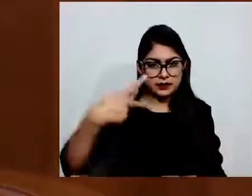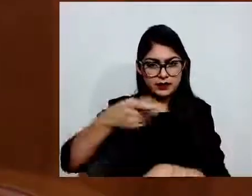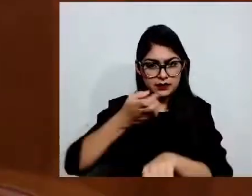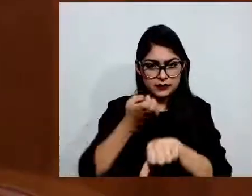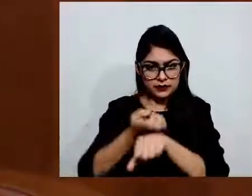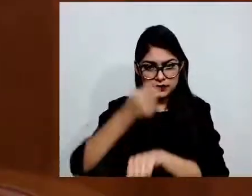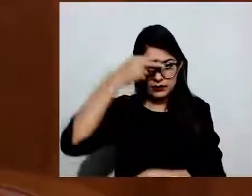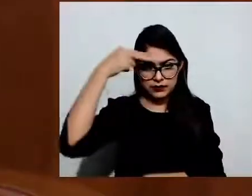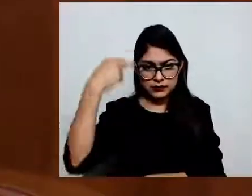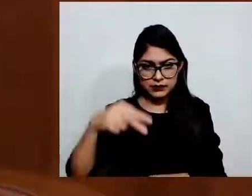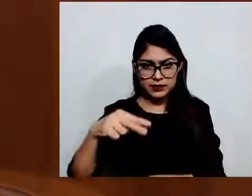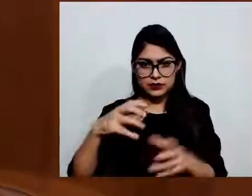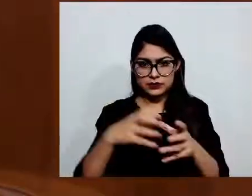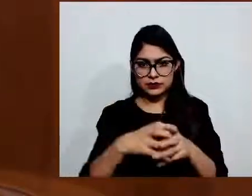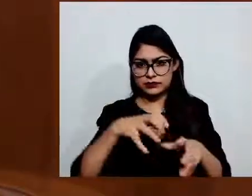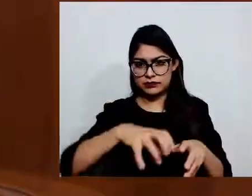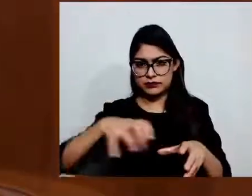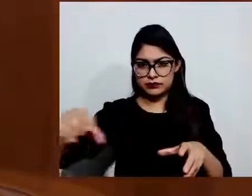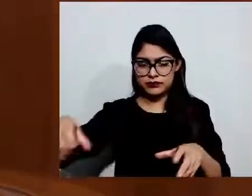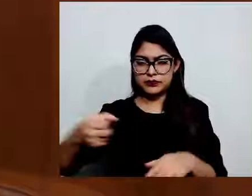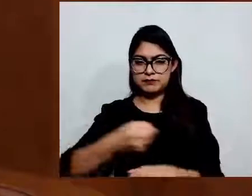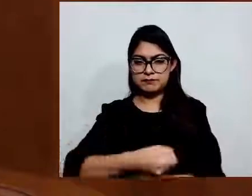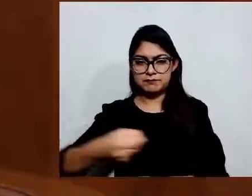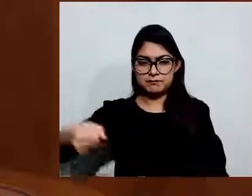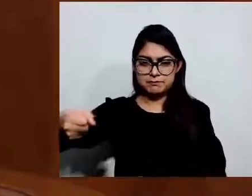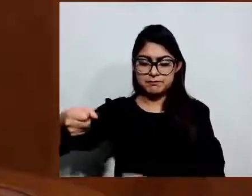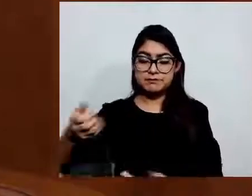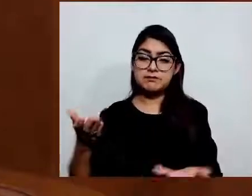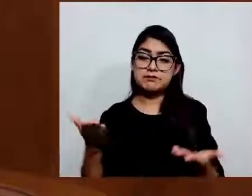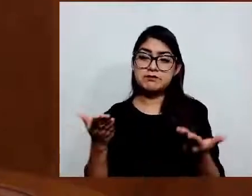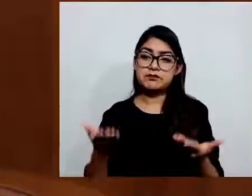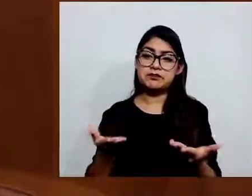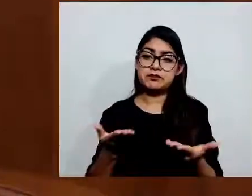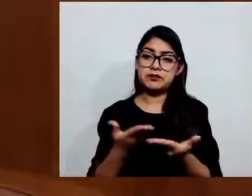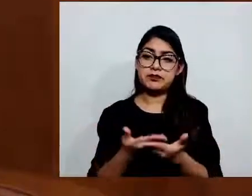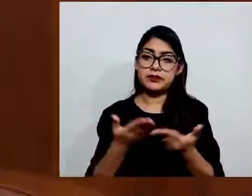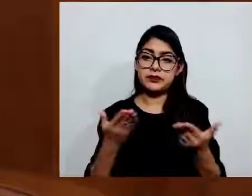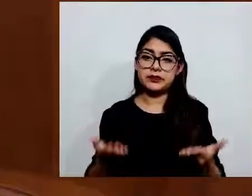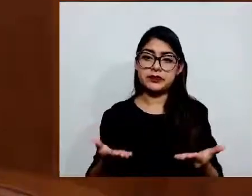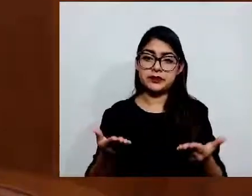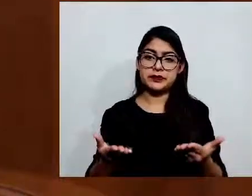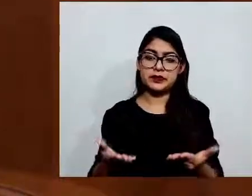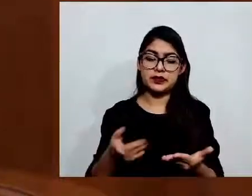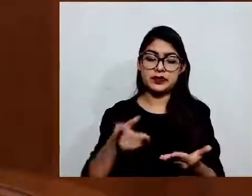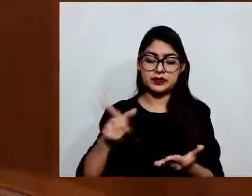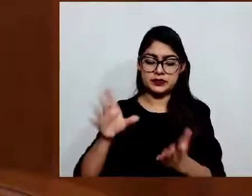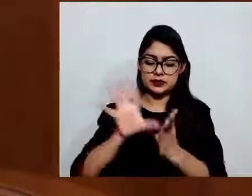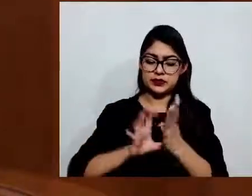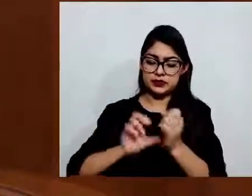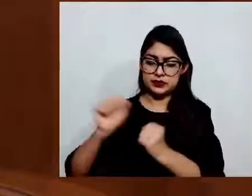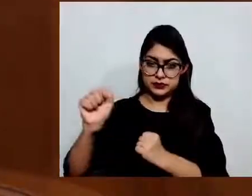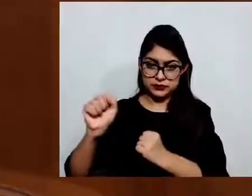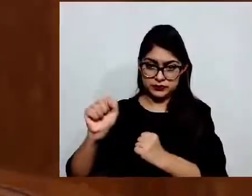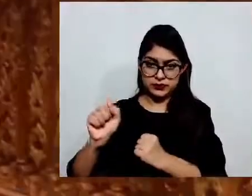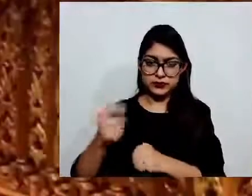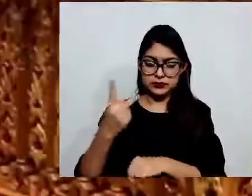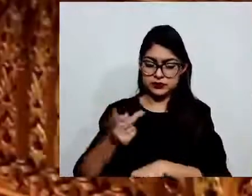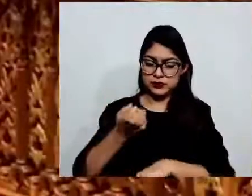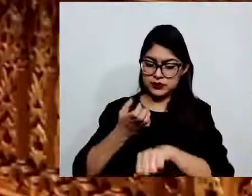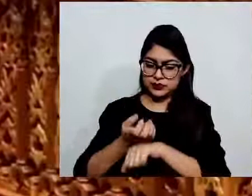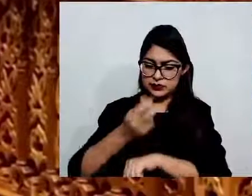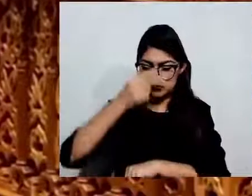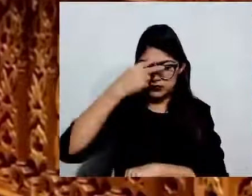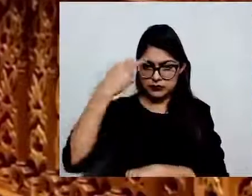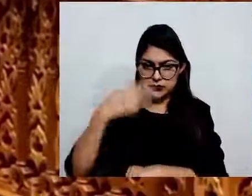De conformidad con las facultades que nos confiere la Constitución Política del Estado Libre y Soberano de México y la